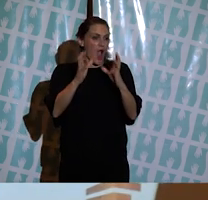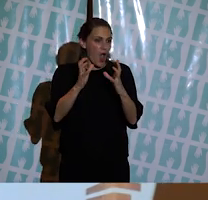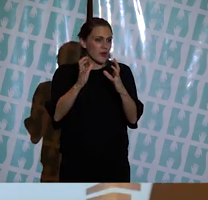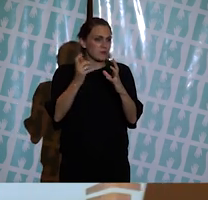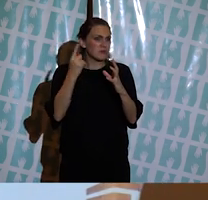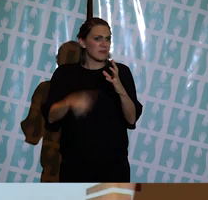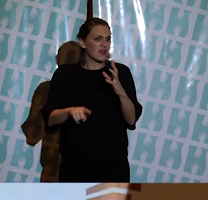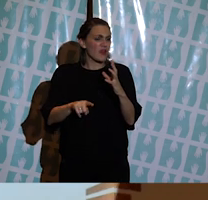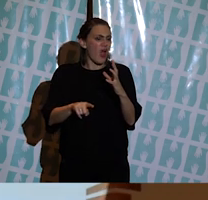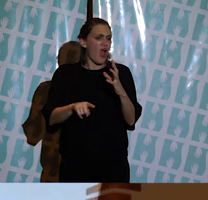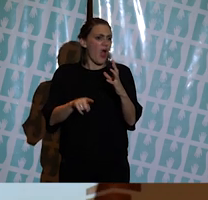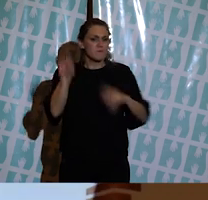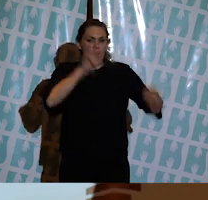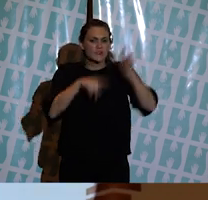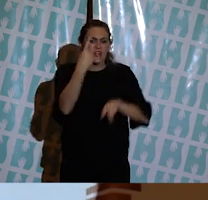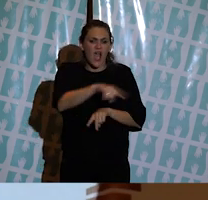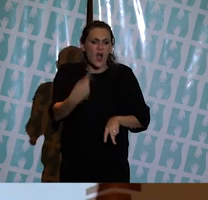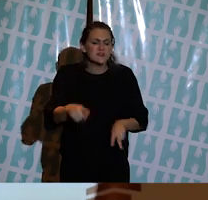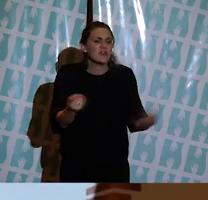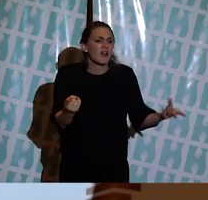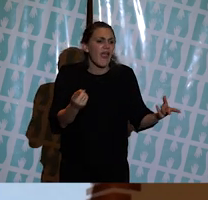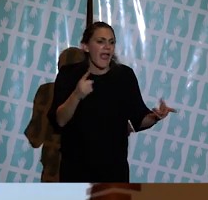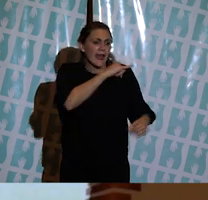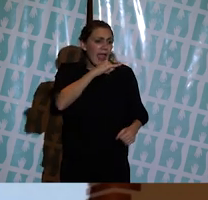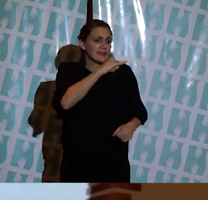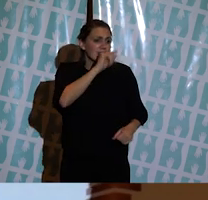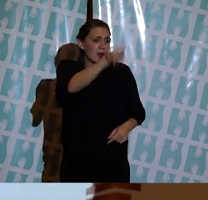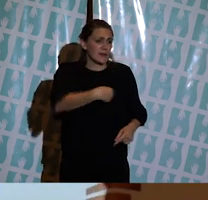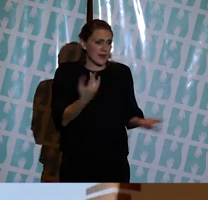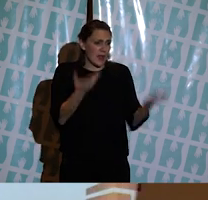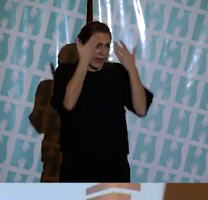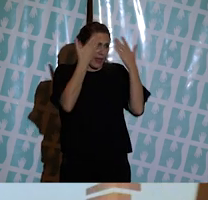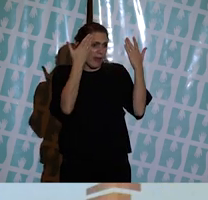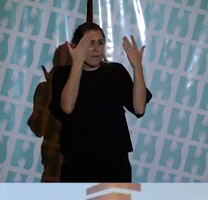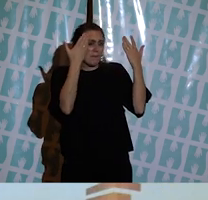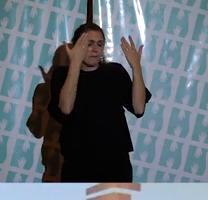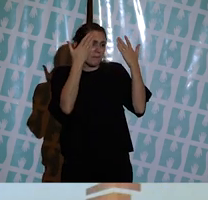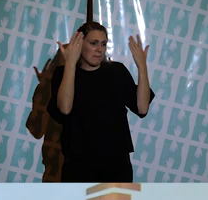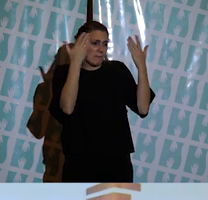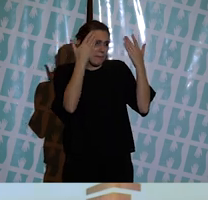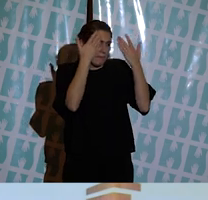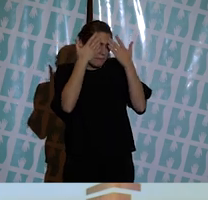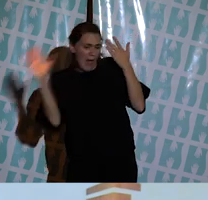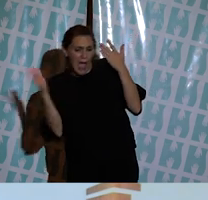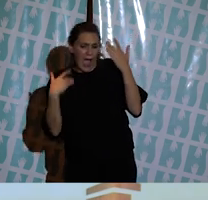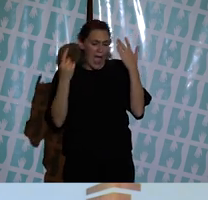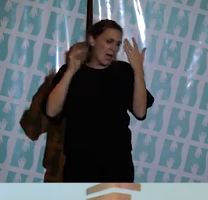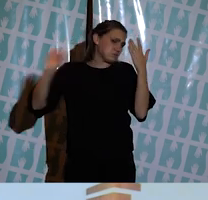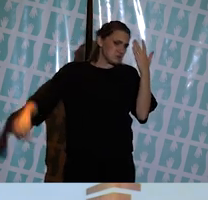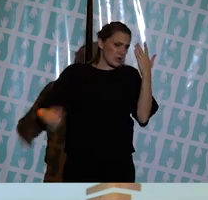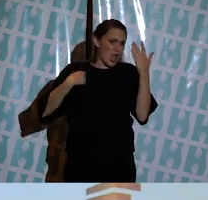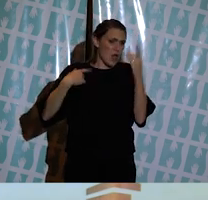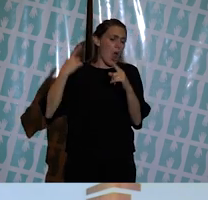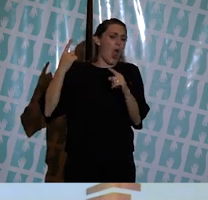disociar, para... Claro, la autoflagelación. ¿Cómo funciona? Lo mismo. Es un